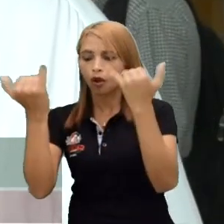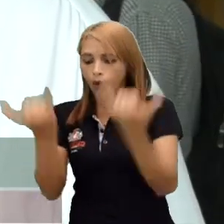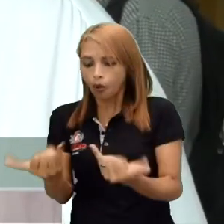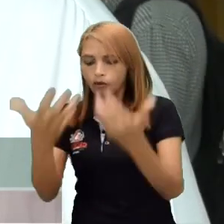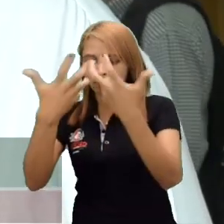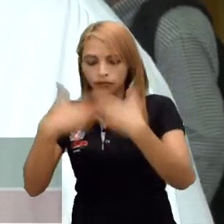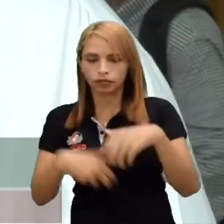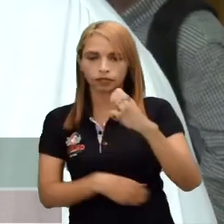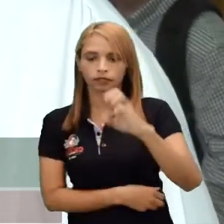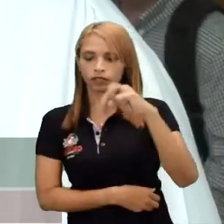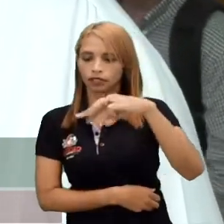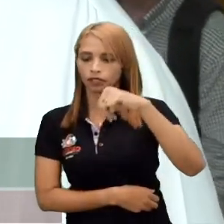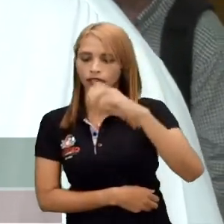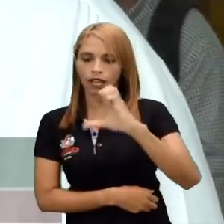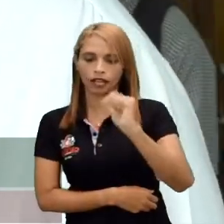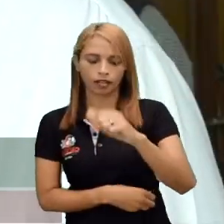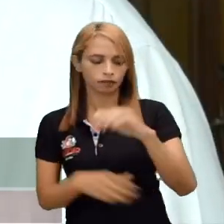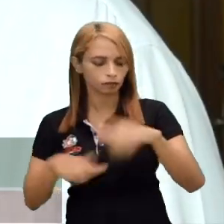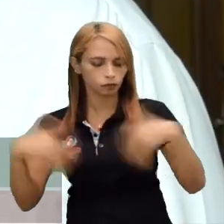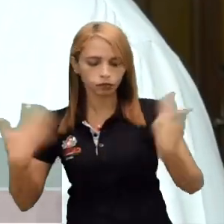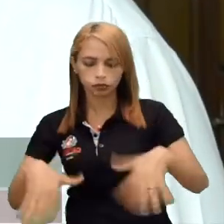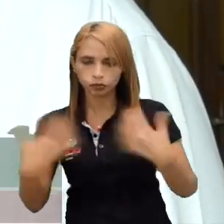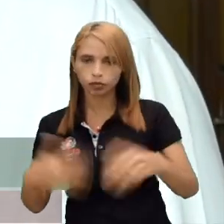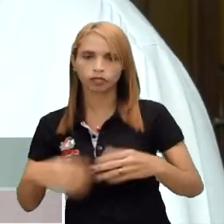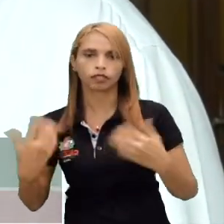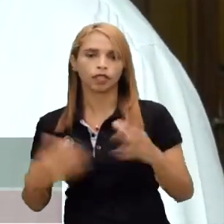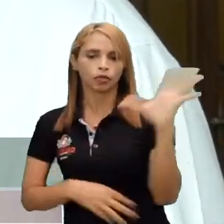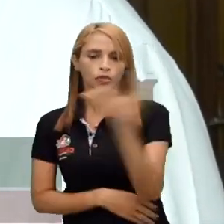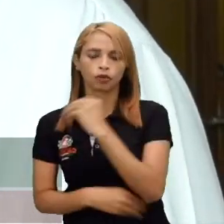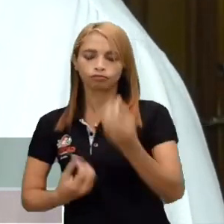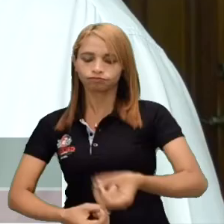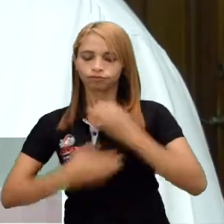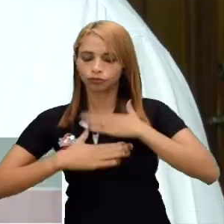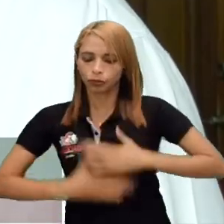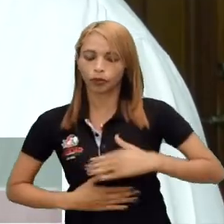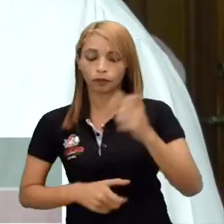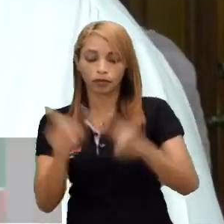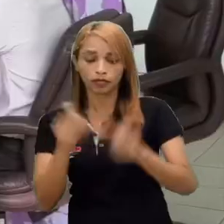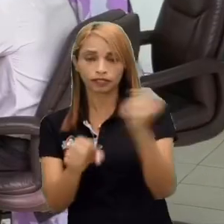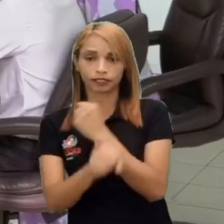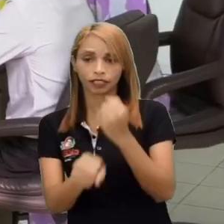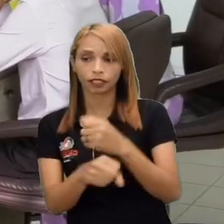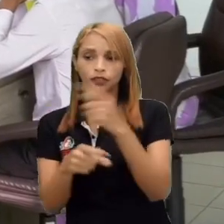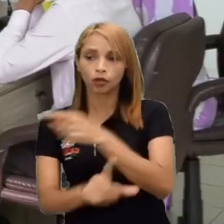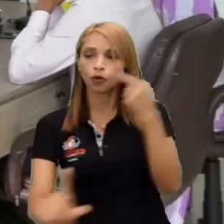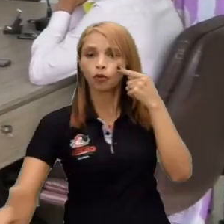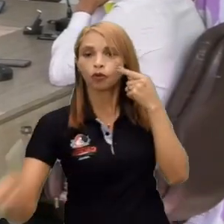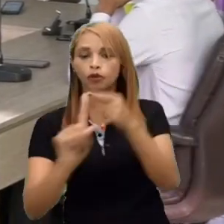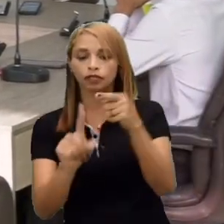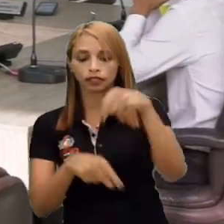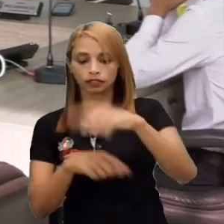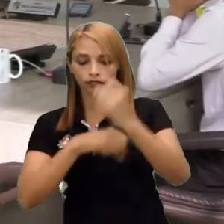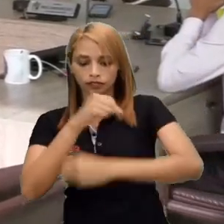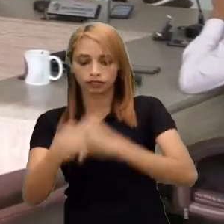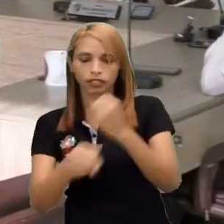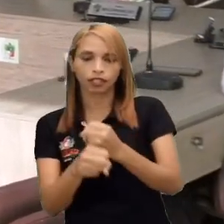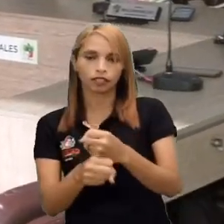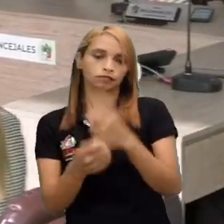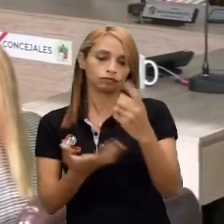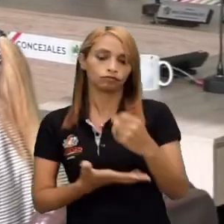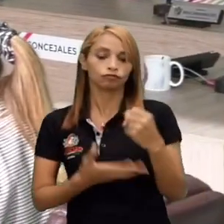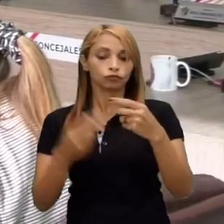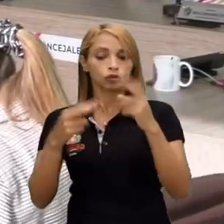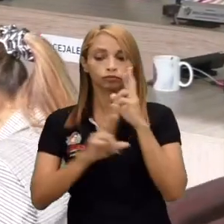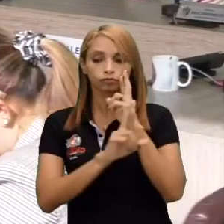y operativamente en el corto, mediano y largo plazo. Eso es una satisfacción de todos los colaboradores de ENCA porque era uno de nuestros objetivos, cerrar este